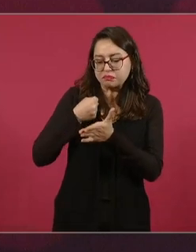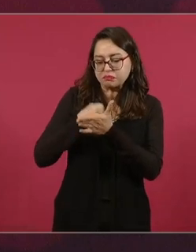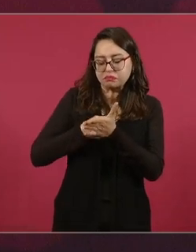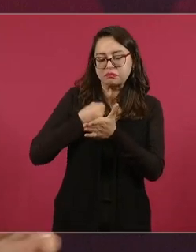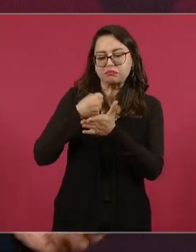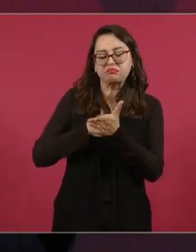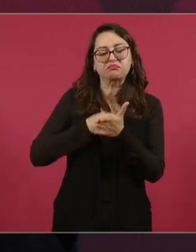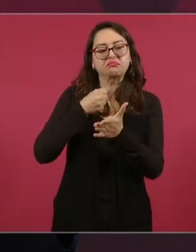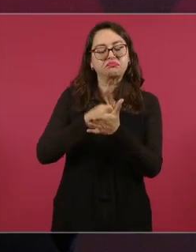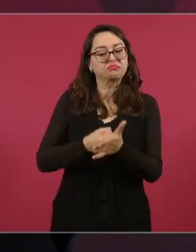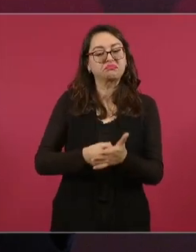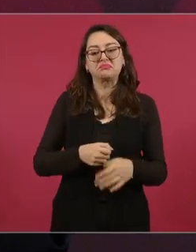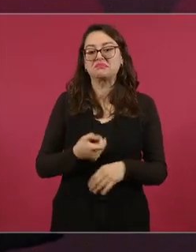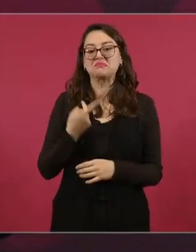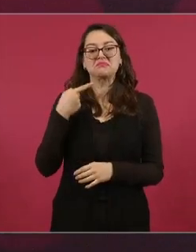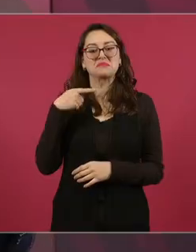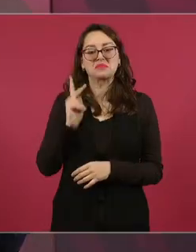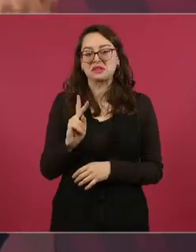pero hasta